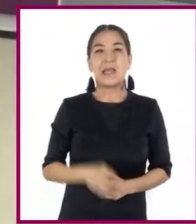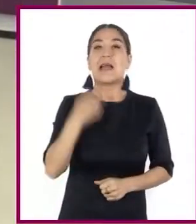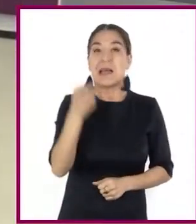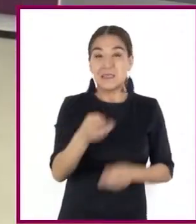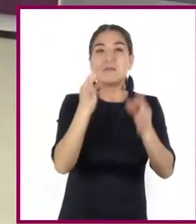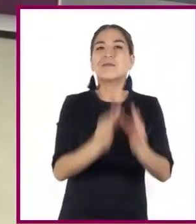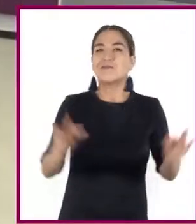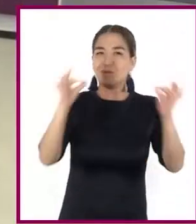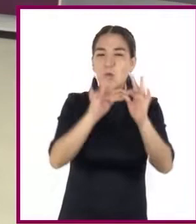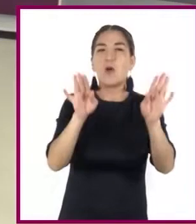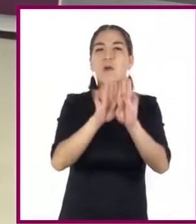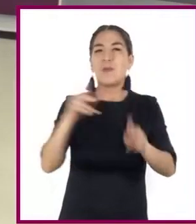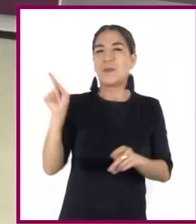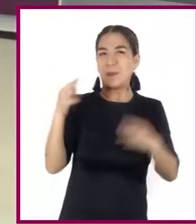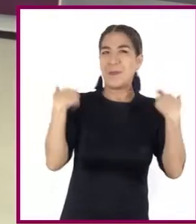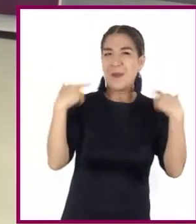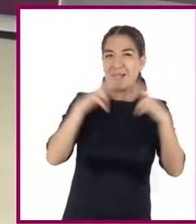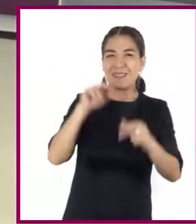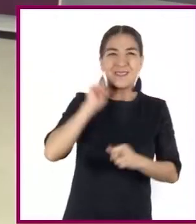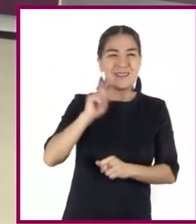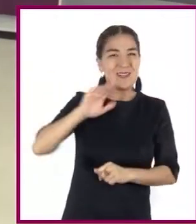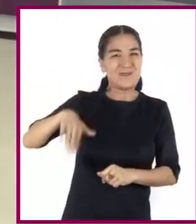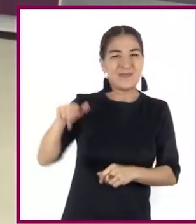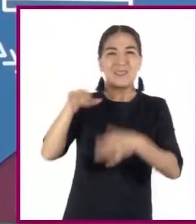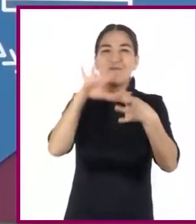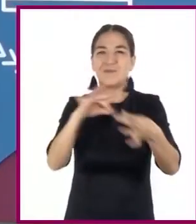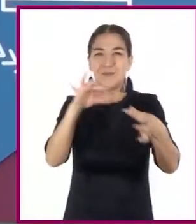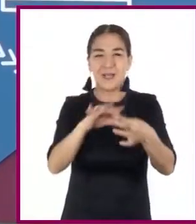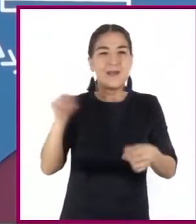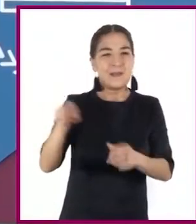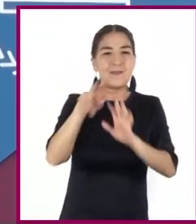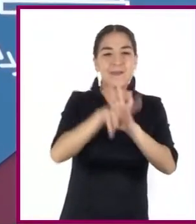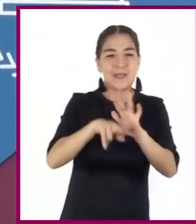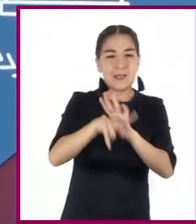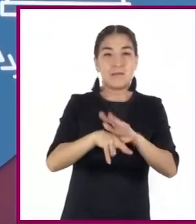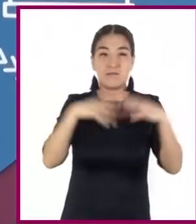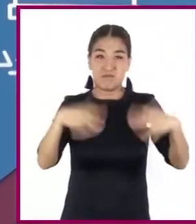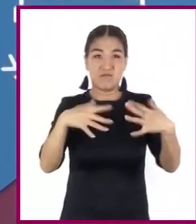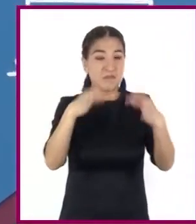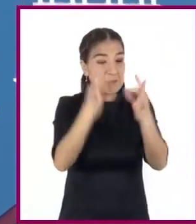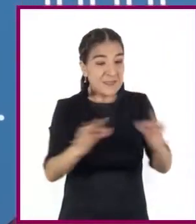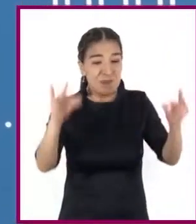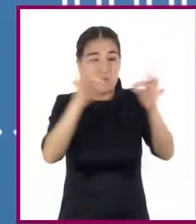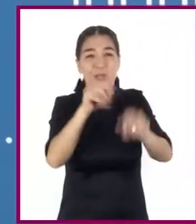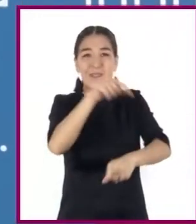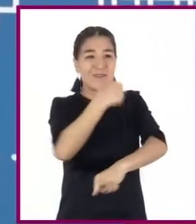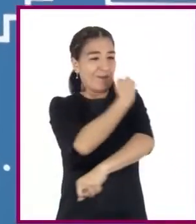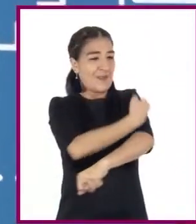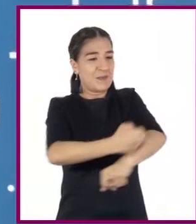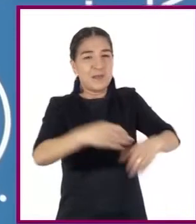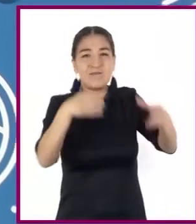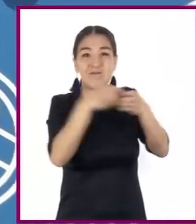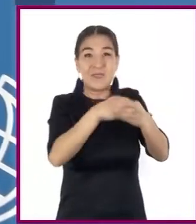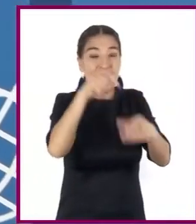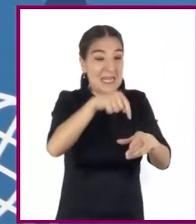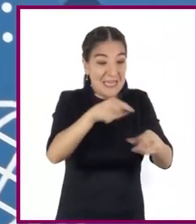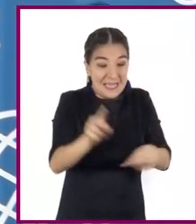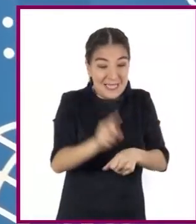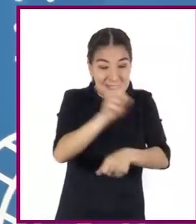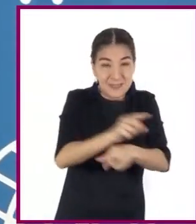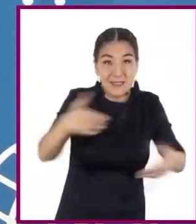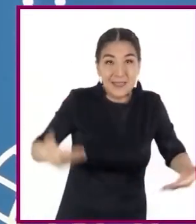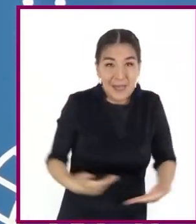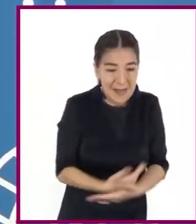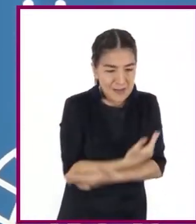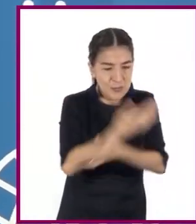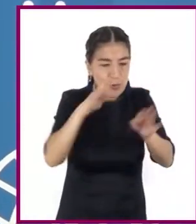lo que comentaron las maestras en el fragmento audiovisual. La familia es la base. Ya desde que nacemos